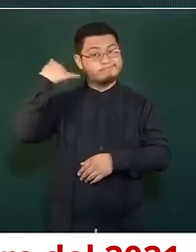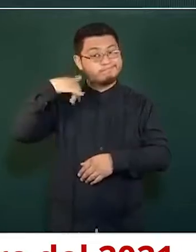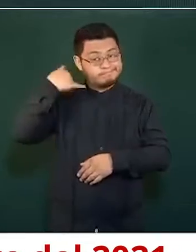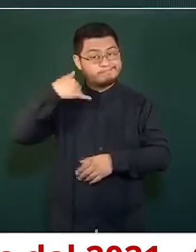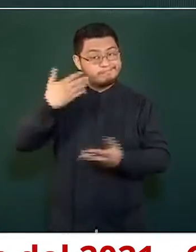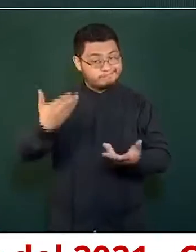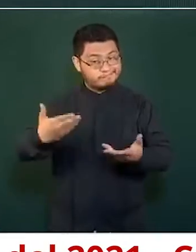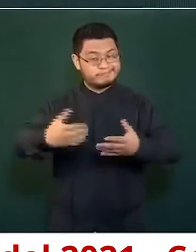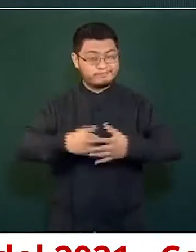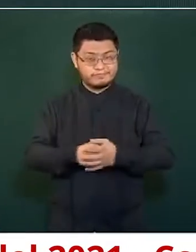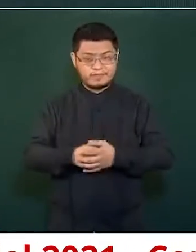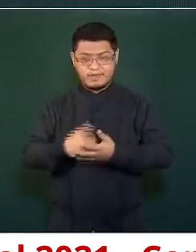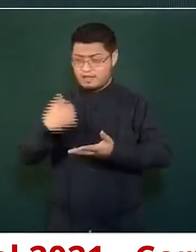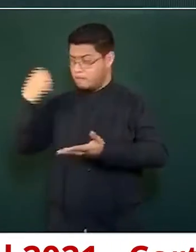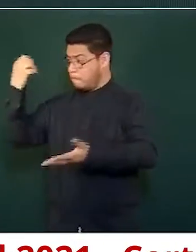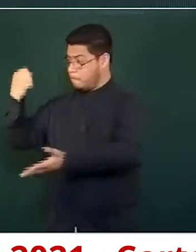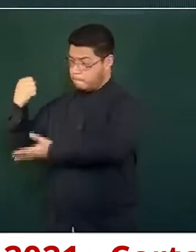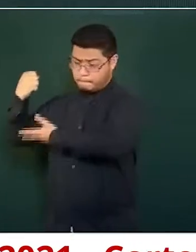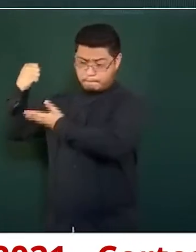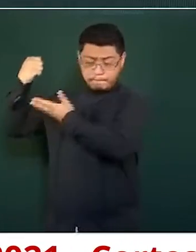y es una inversión